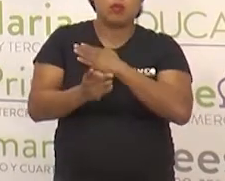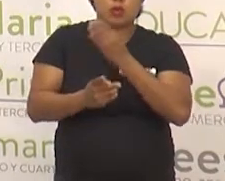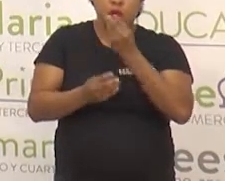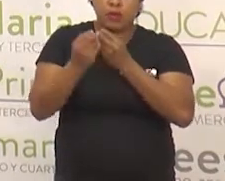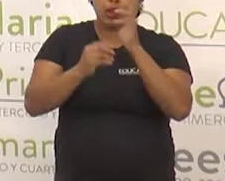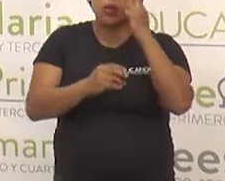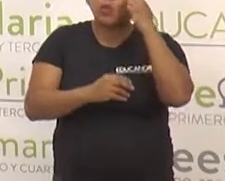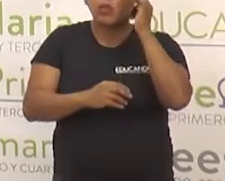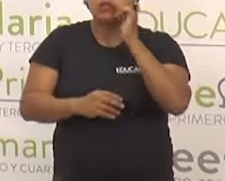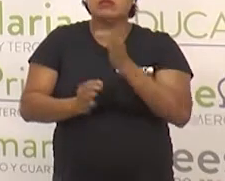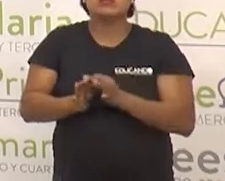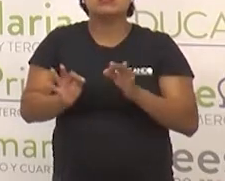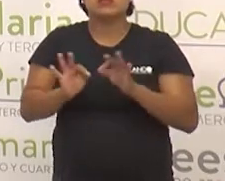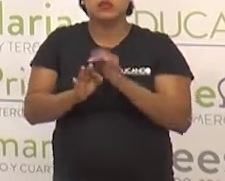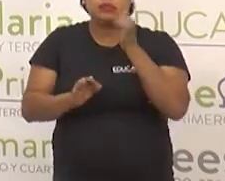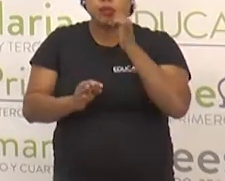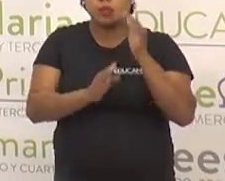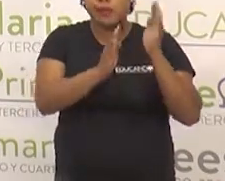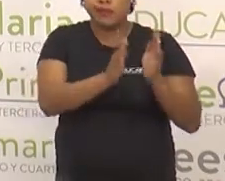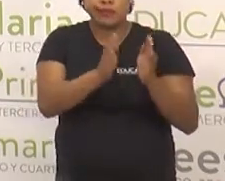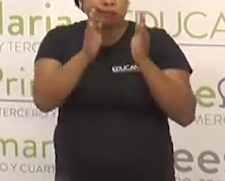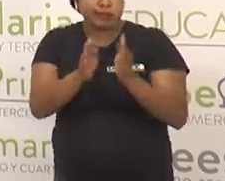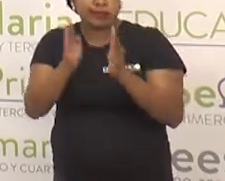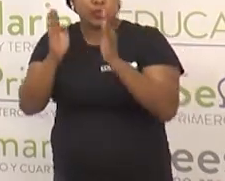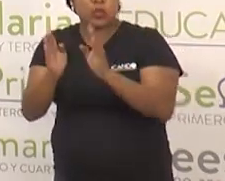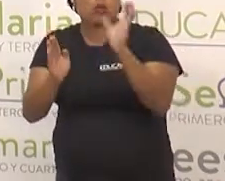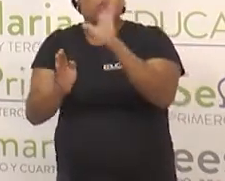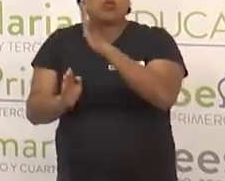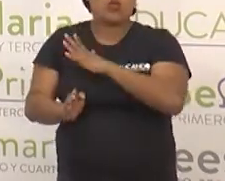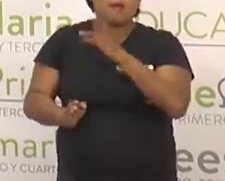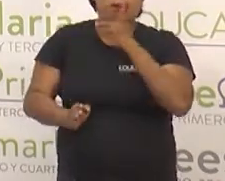que es importante poner los espacios